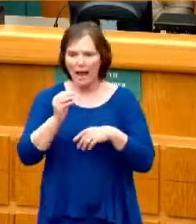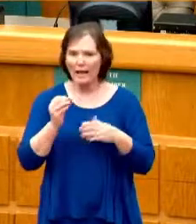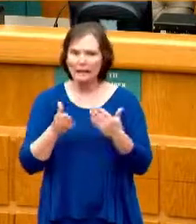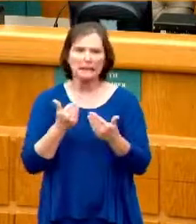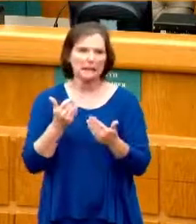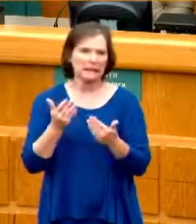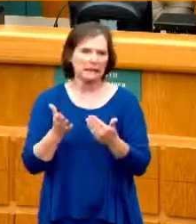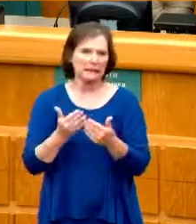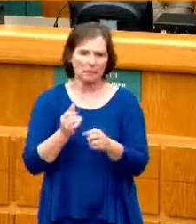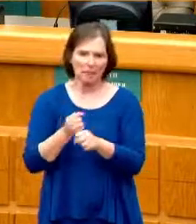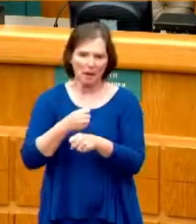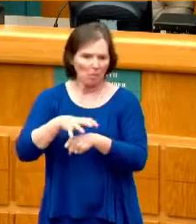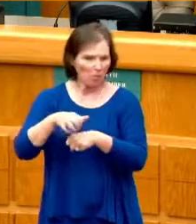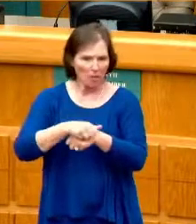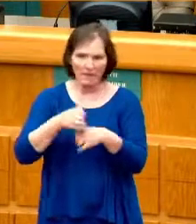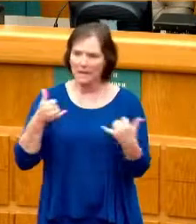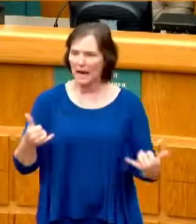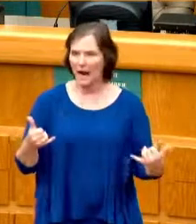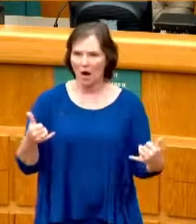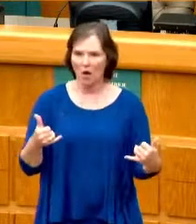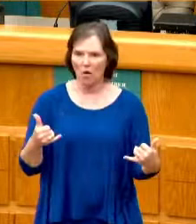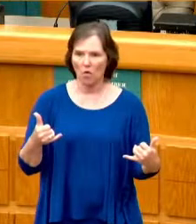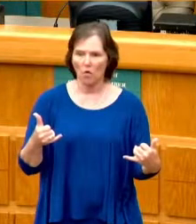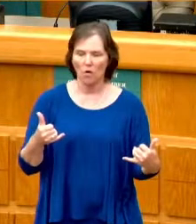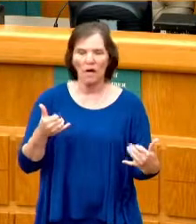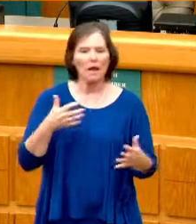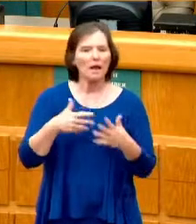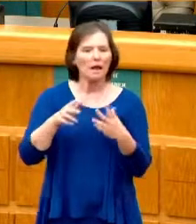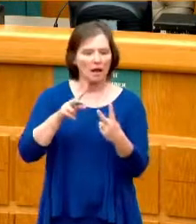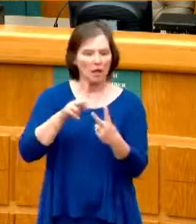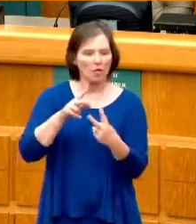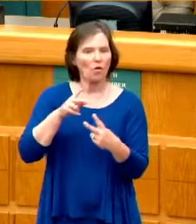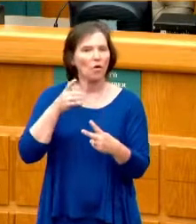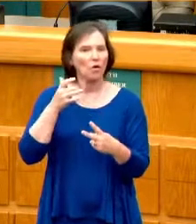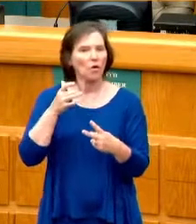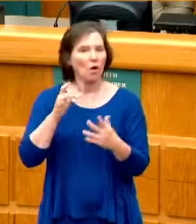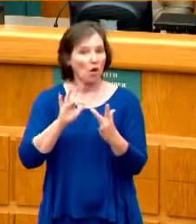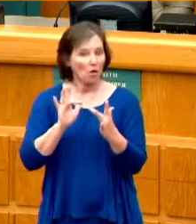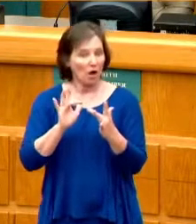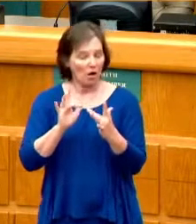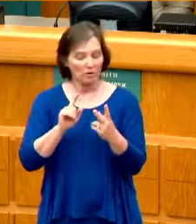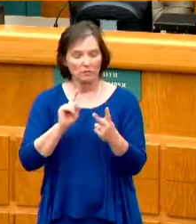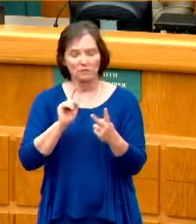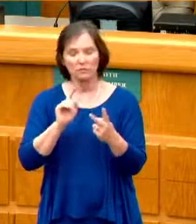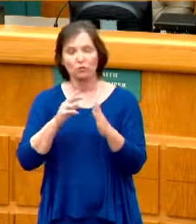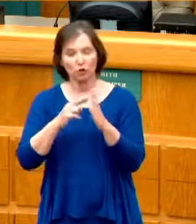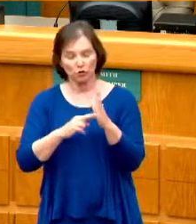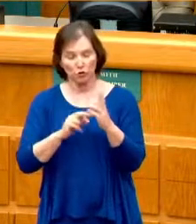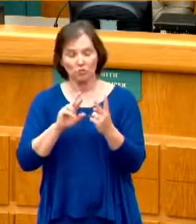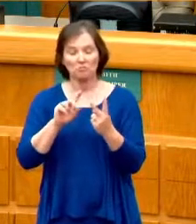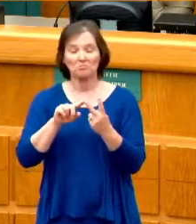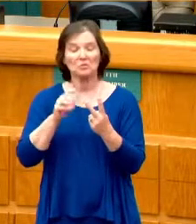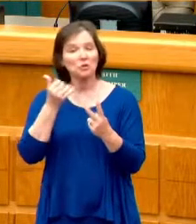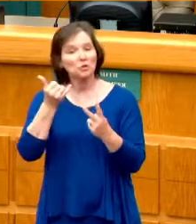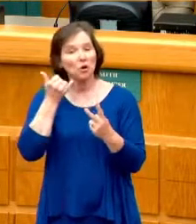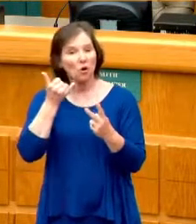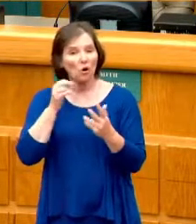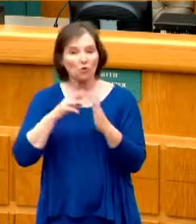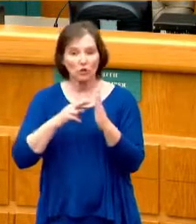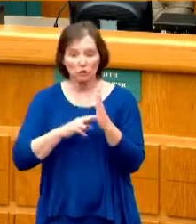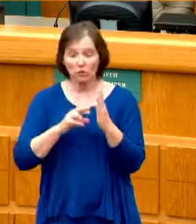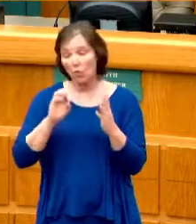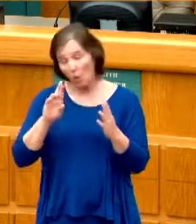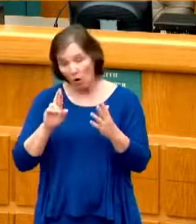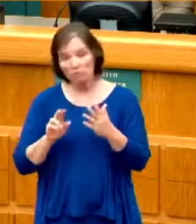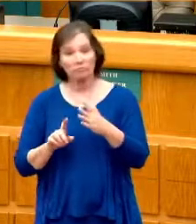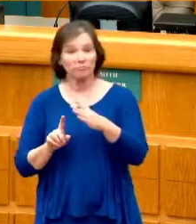completamente vacunadas en el condado de Nueces. O sea, 1 de cada 4 personas en el condado de Nueces están completamente vacunados. Esto significa que han recibido las